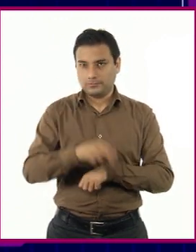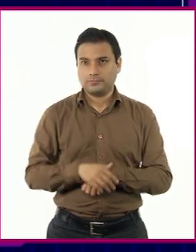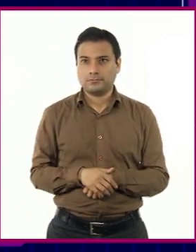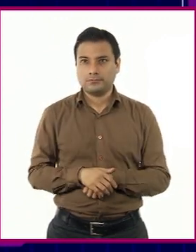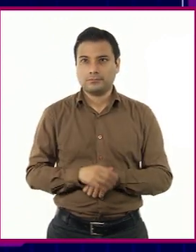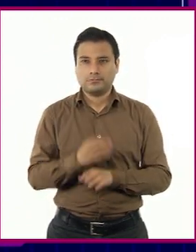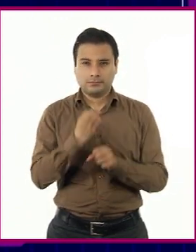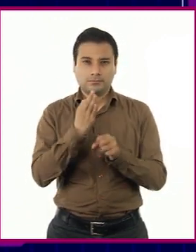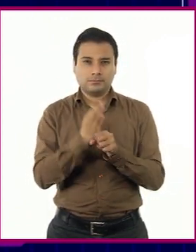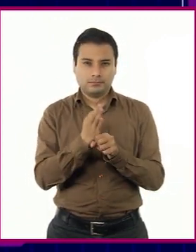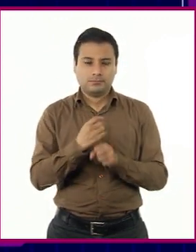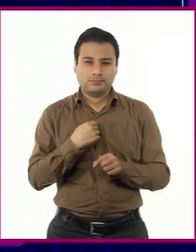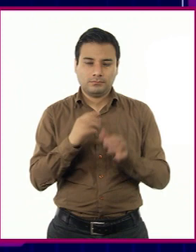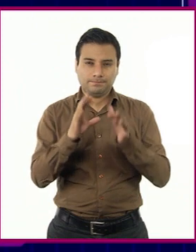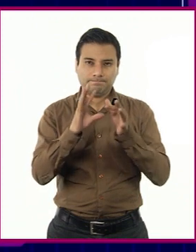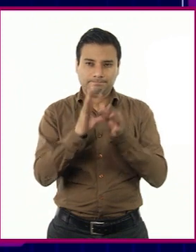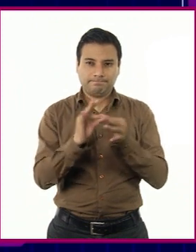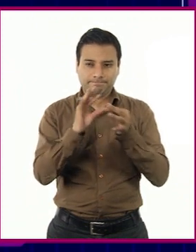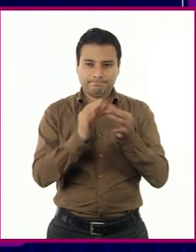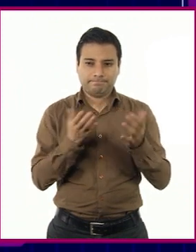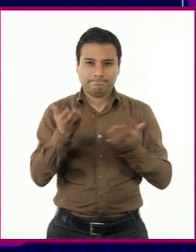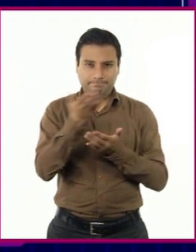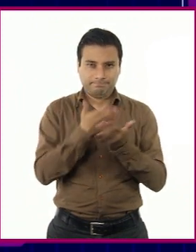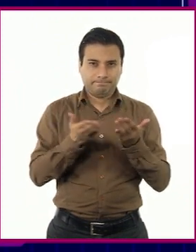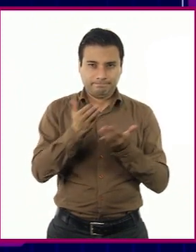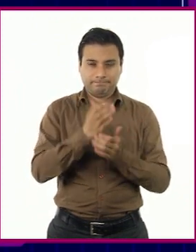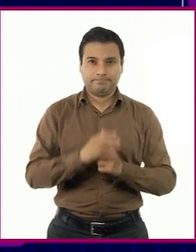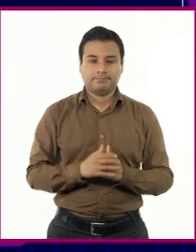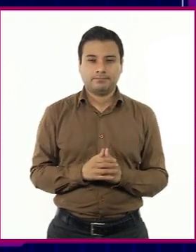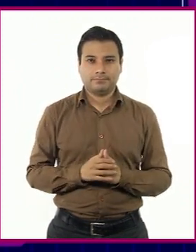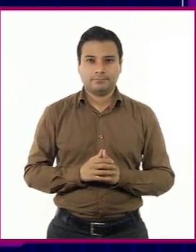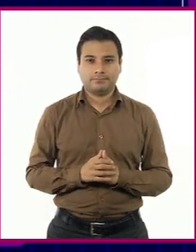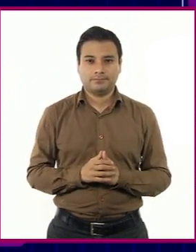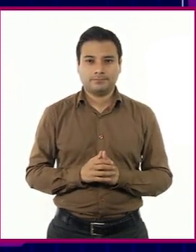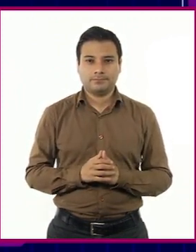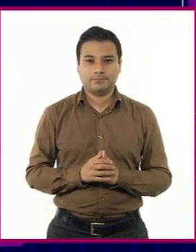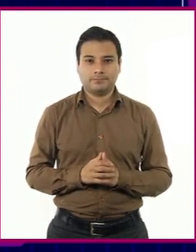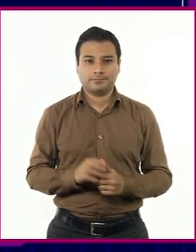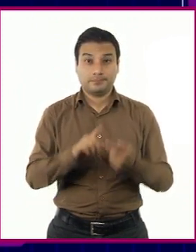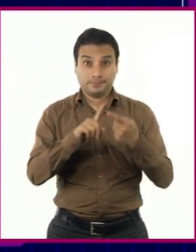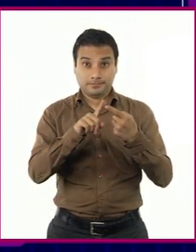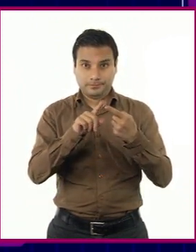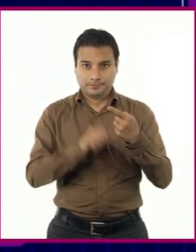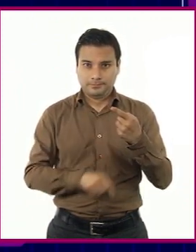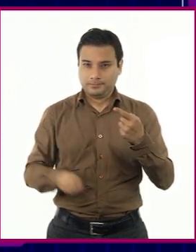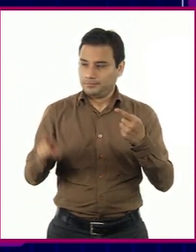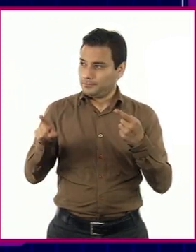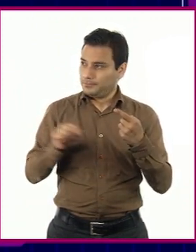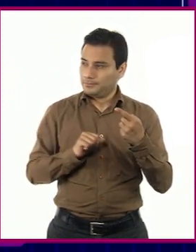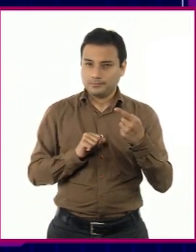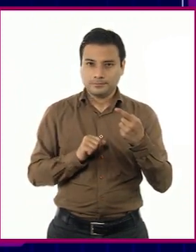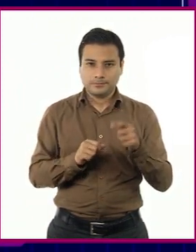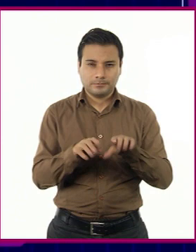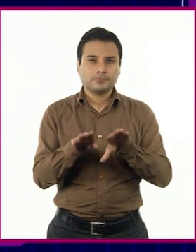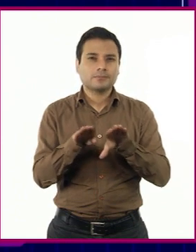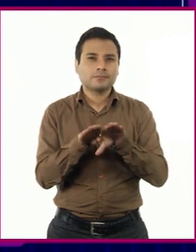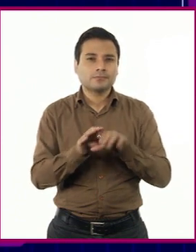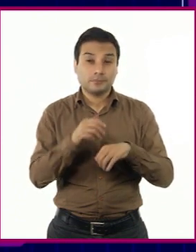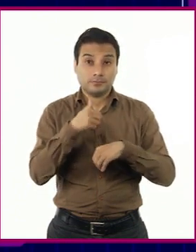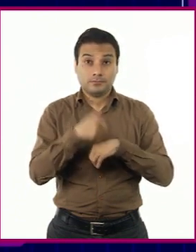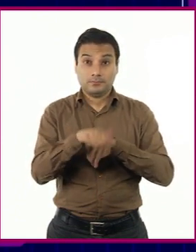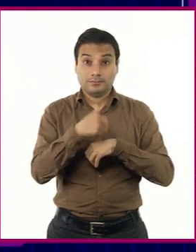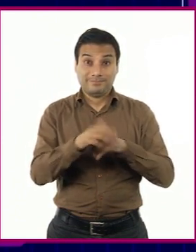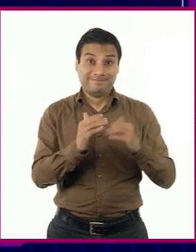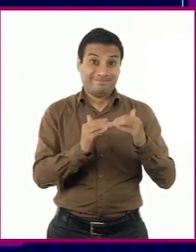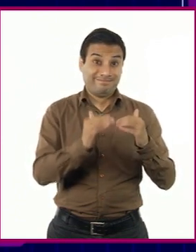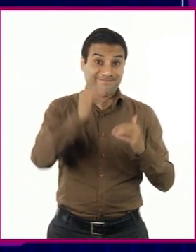adquiridos en otras sesiones acerca de las medidas de dispersión. Estas son: el rango, la cual se obtiene restando el dato de mayor valor al